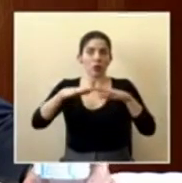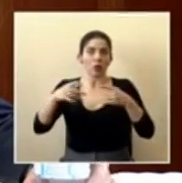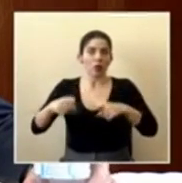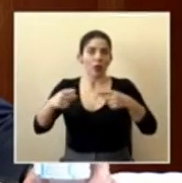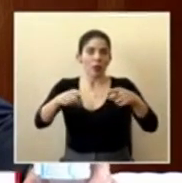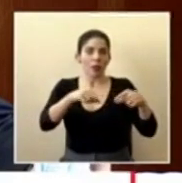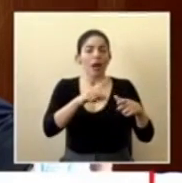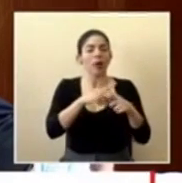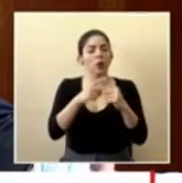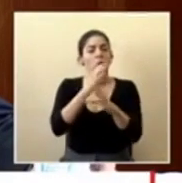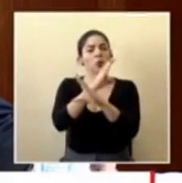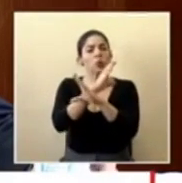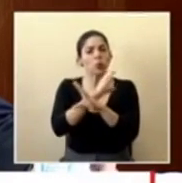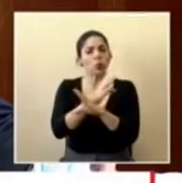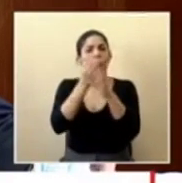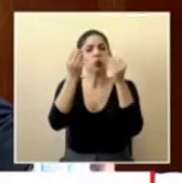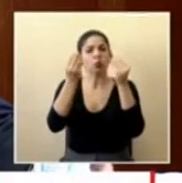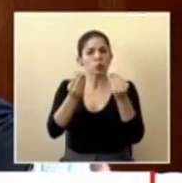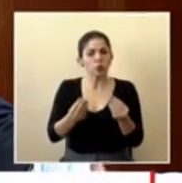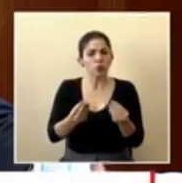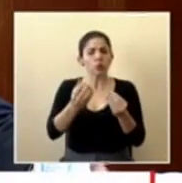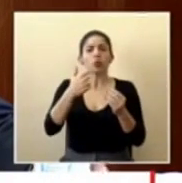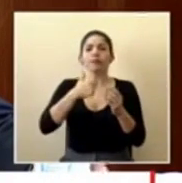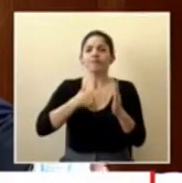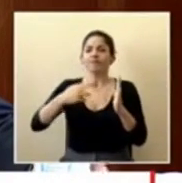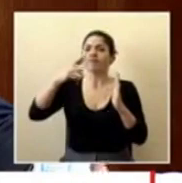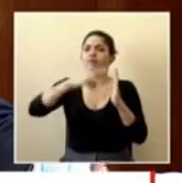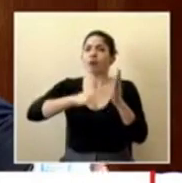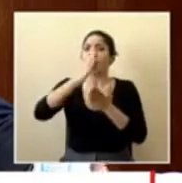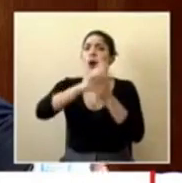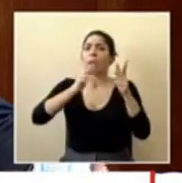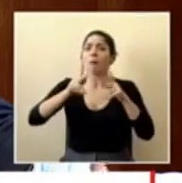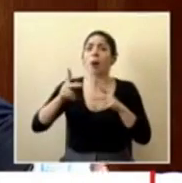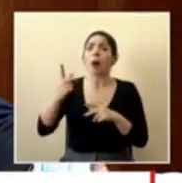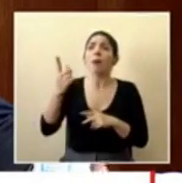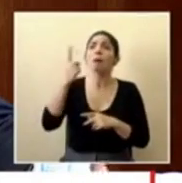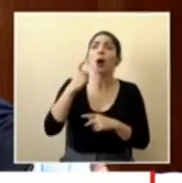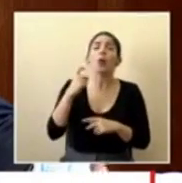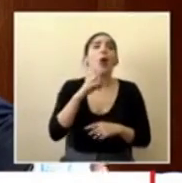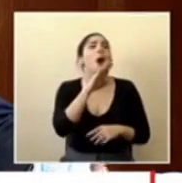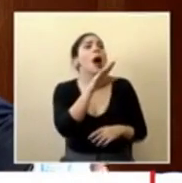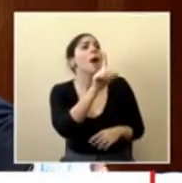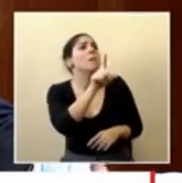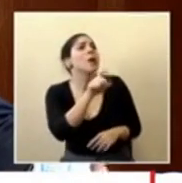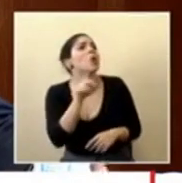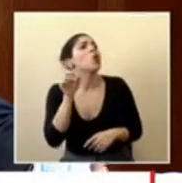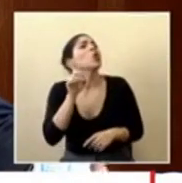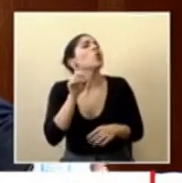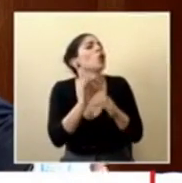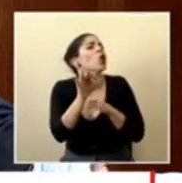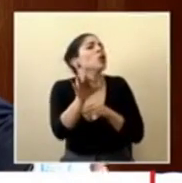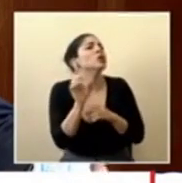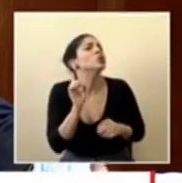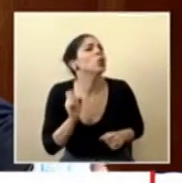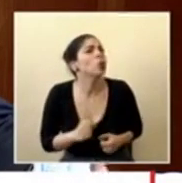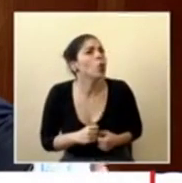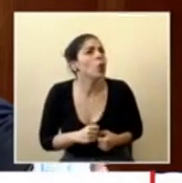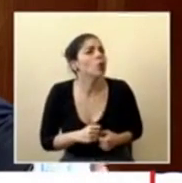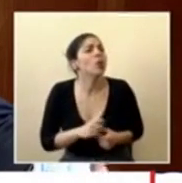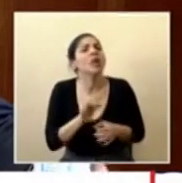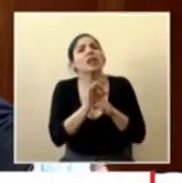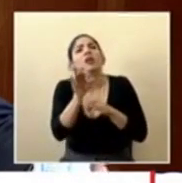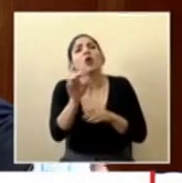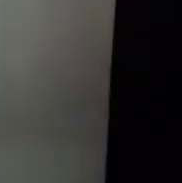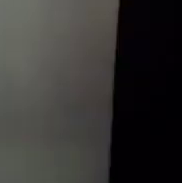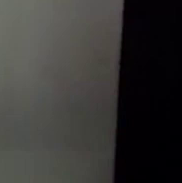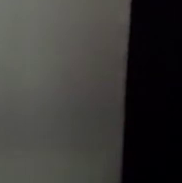que cuiden mucho porque, insisto, hay gente que todavía me pregunta, ¿y en qué distrito, doctor? ¿En qué